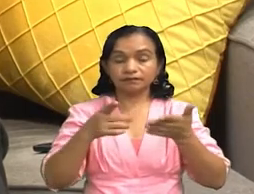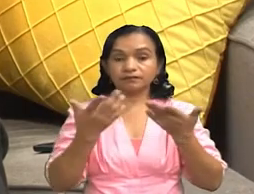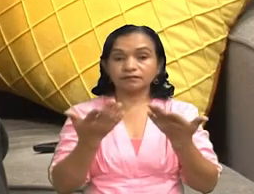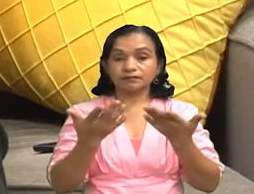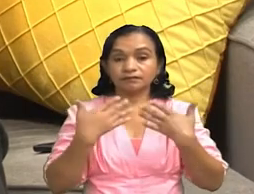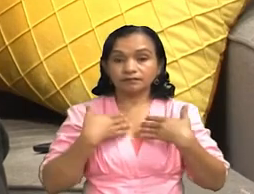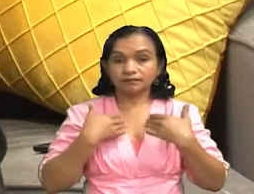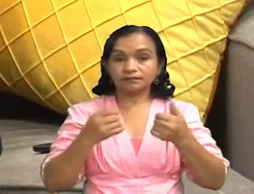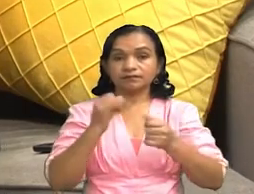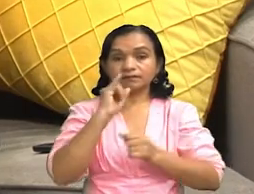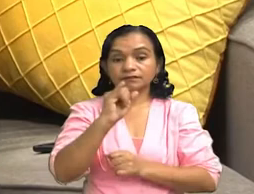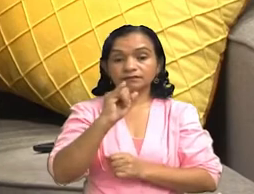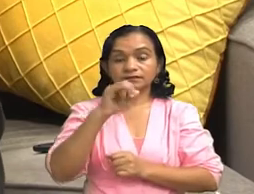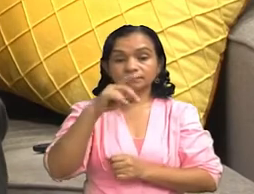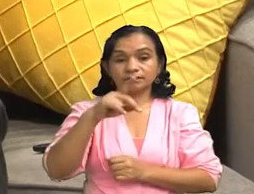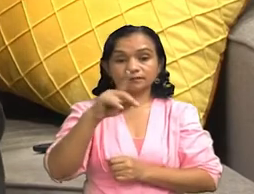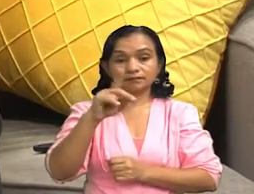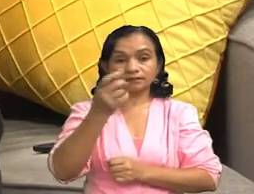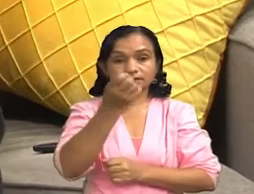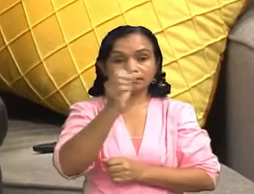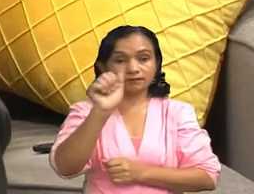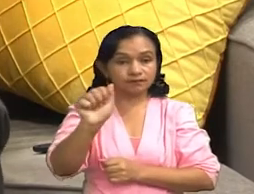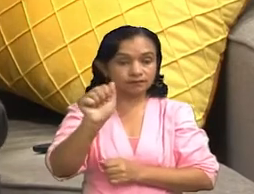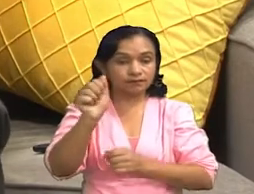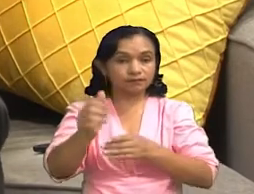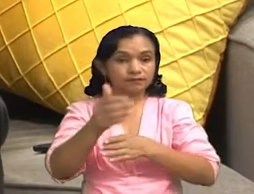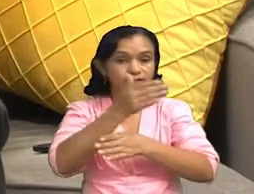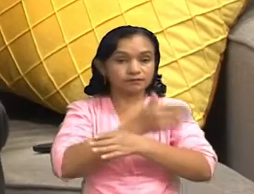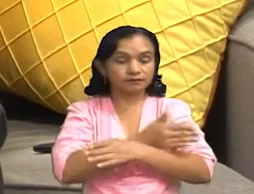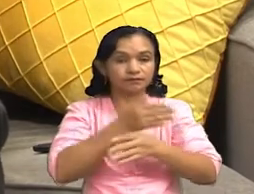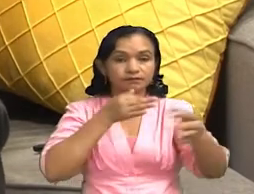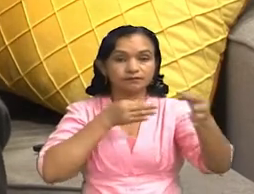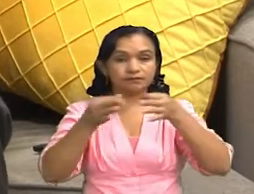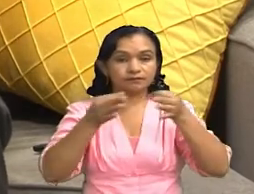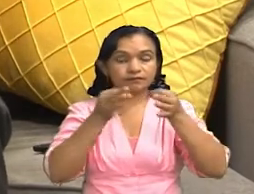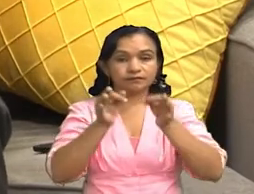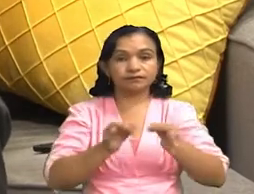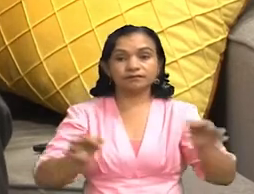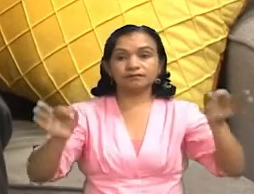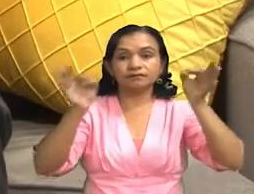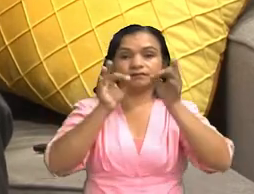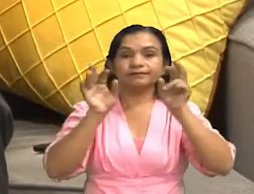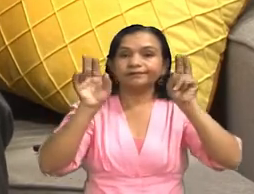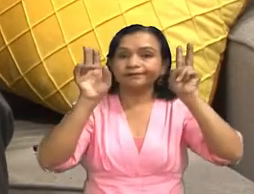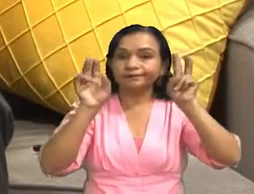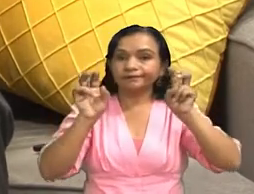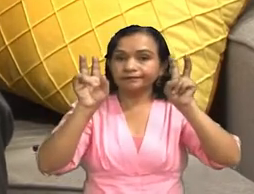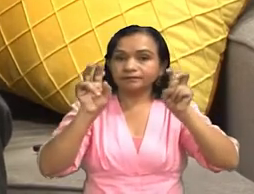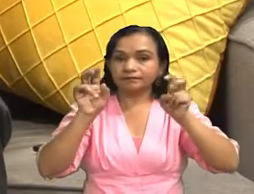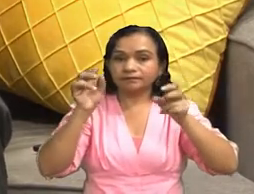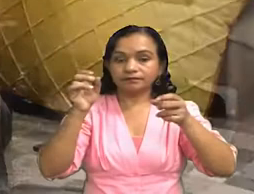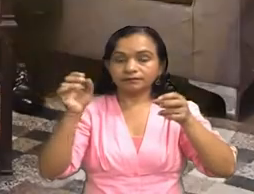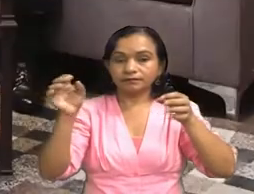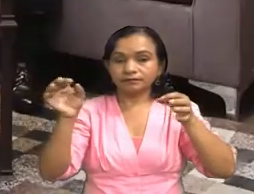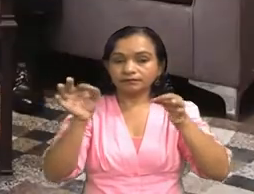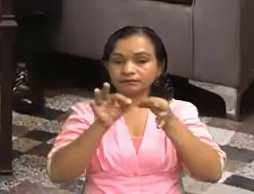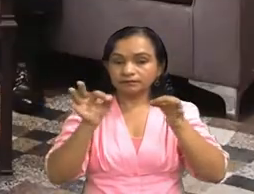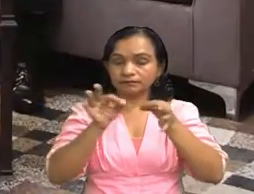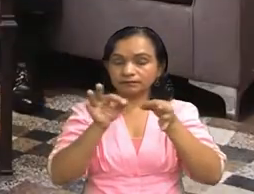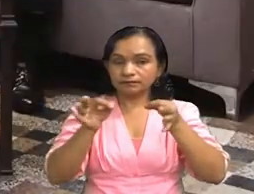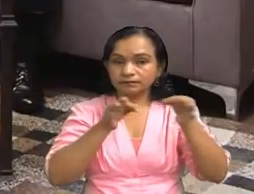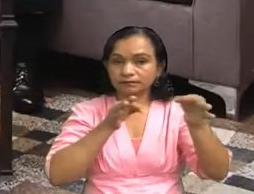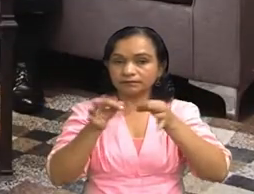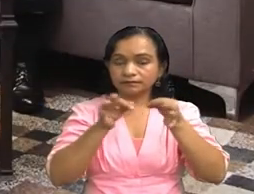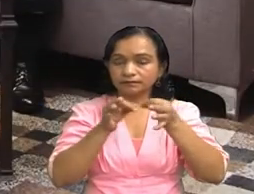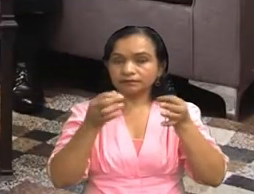pues durante la pausa usted nos mencionaba una conquista muy importante referida en este caso a la isla de Ometepe. Si nos puede detallar,